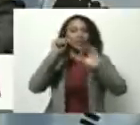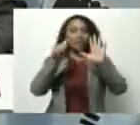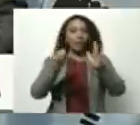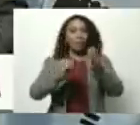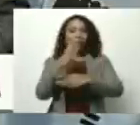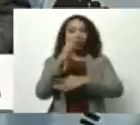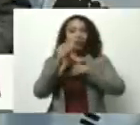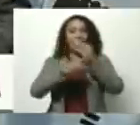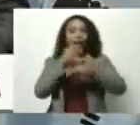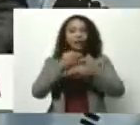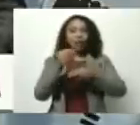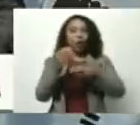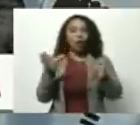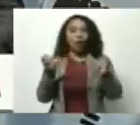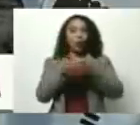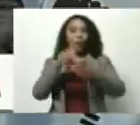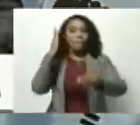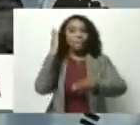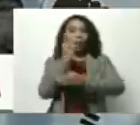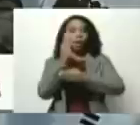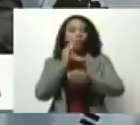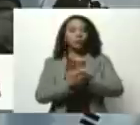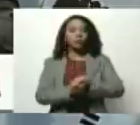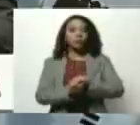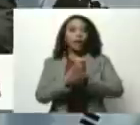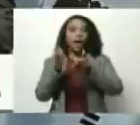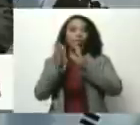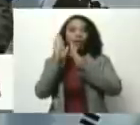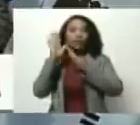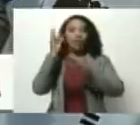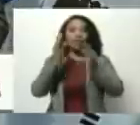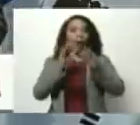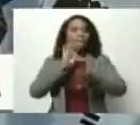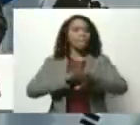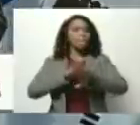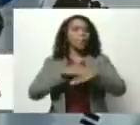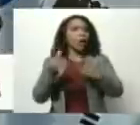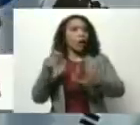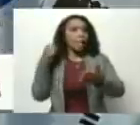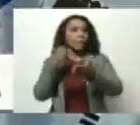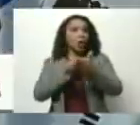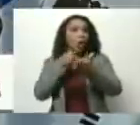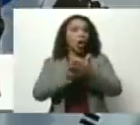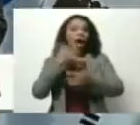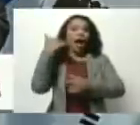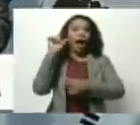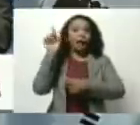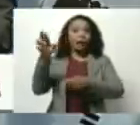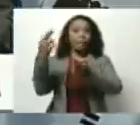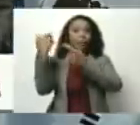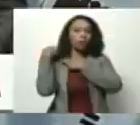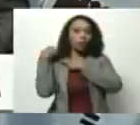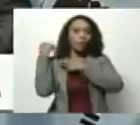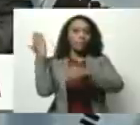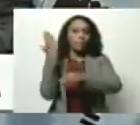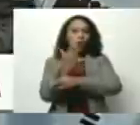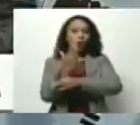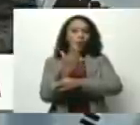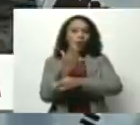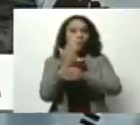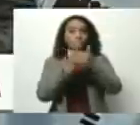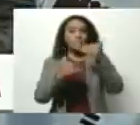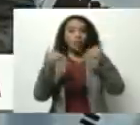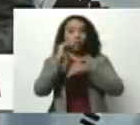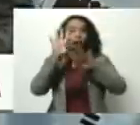realizó la audiencia de imputación en sede fiscal. ¿Por qué? Porque el agresor tiene responsabilidad penal en tanto mayor